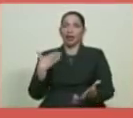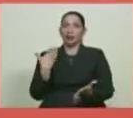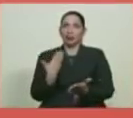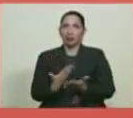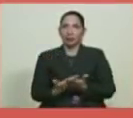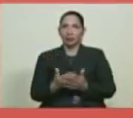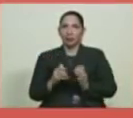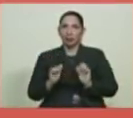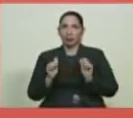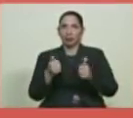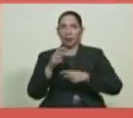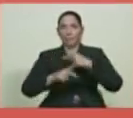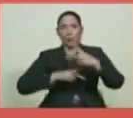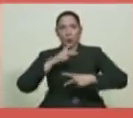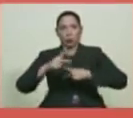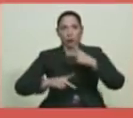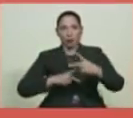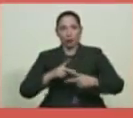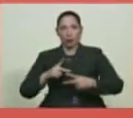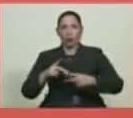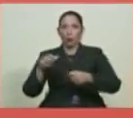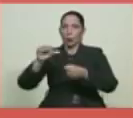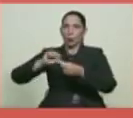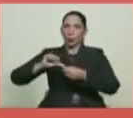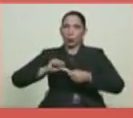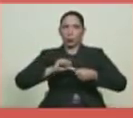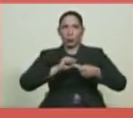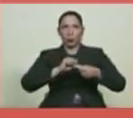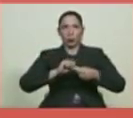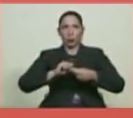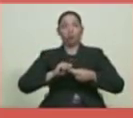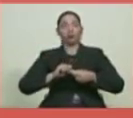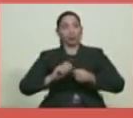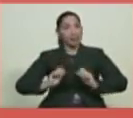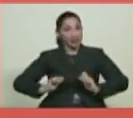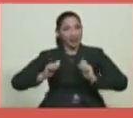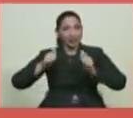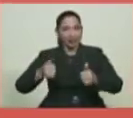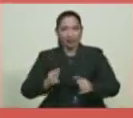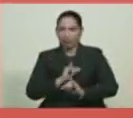se inicie el proceso de subsidio a la gasolina. Cuando se inicie el